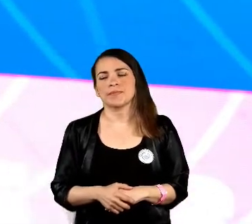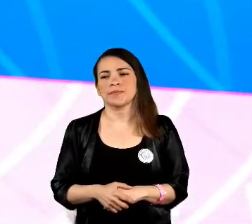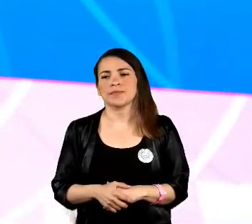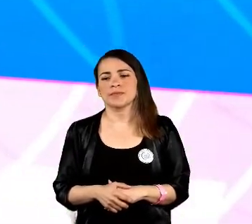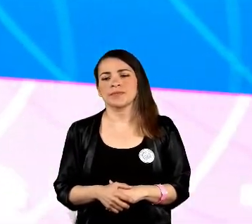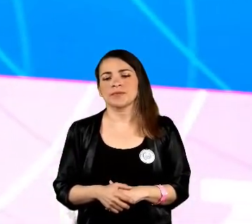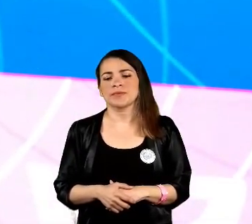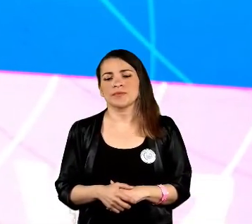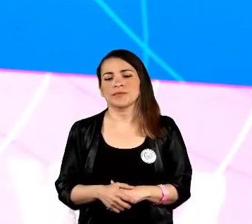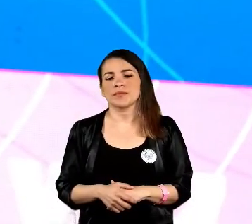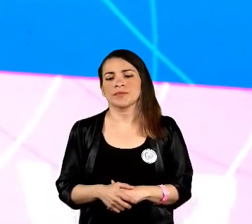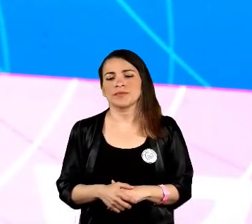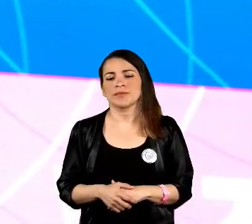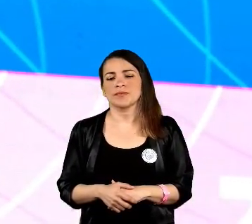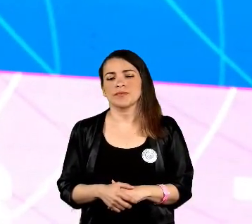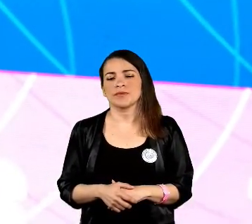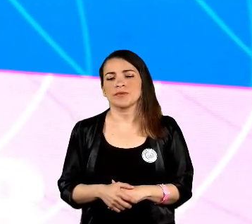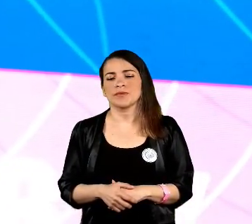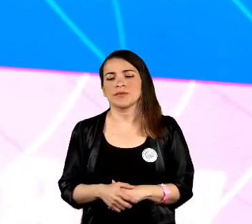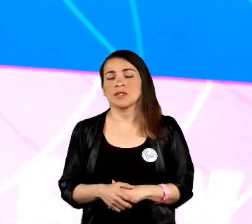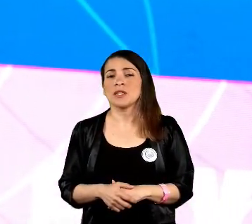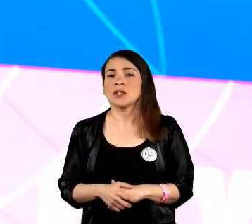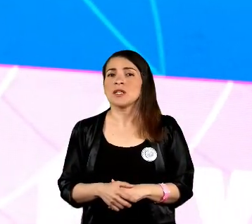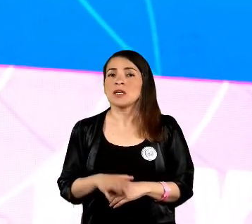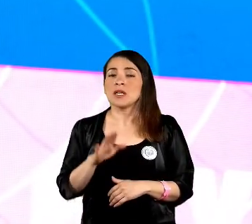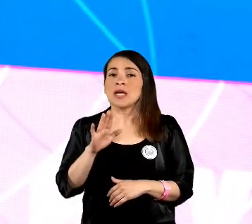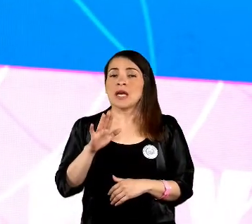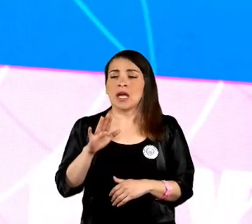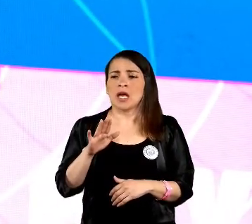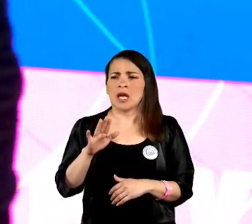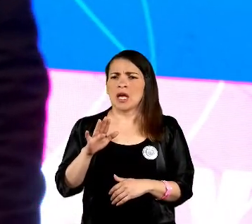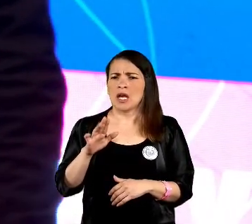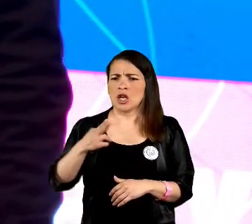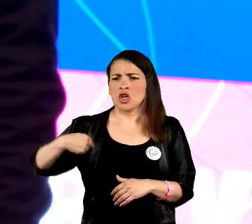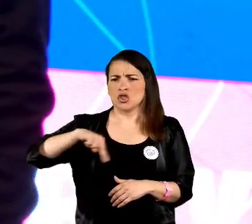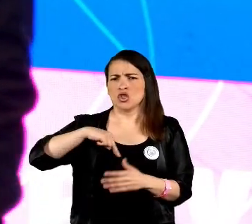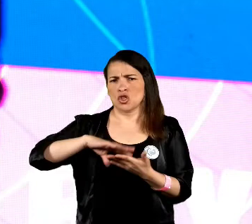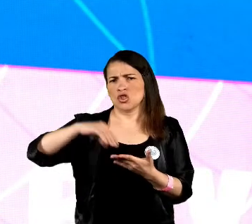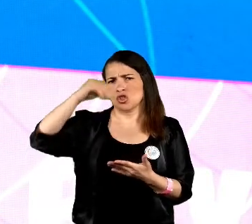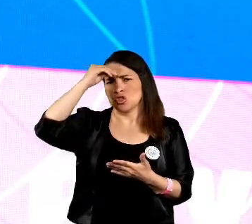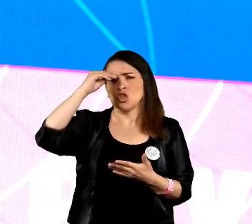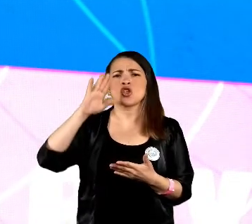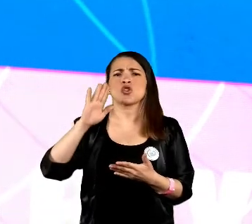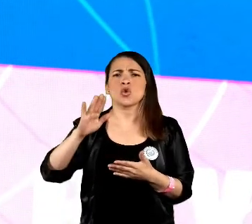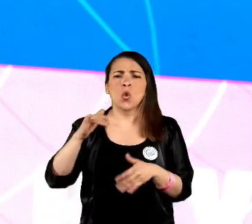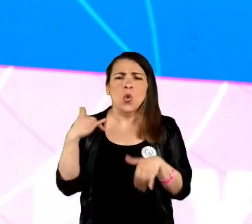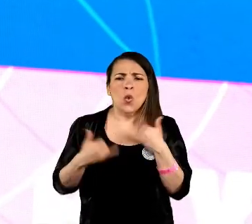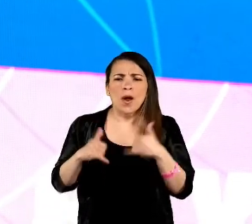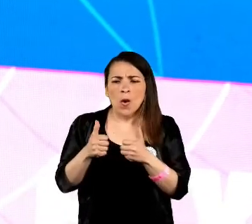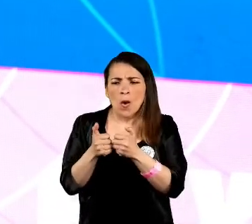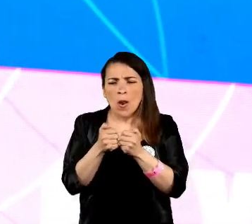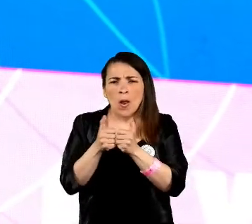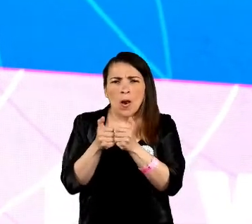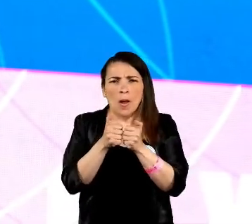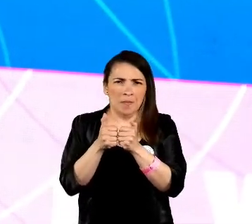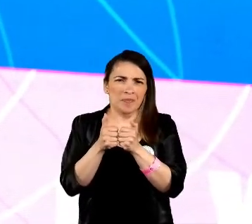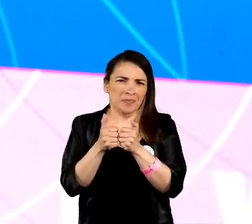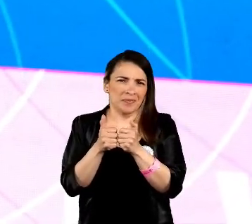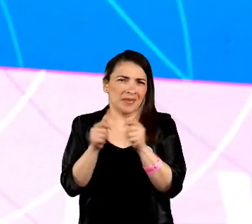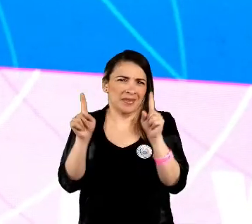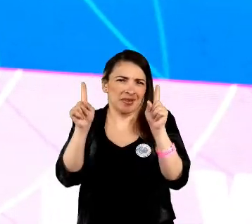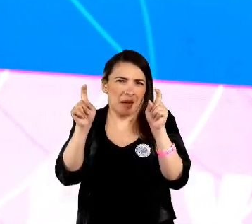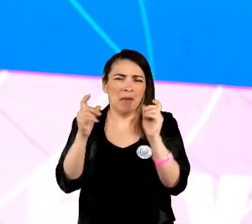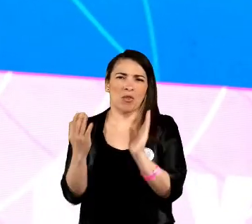estamos emprendiendo con un videojuego educativo Sí enfocado en cívica